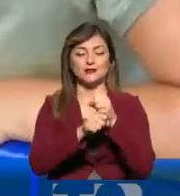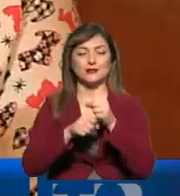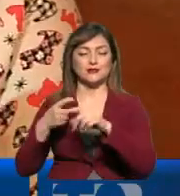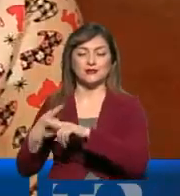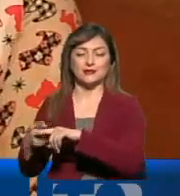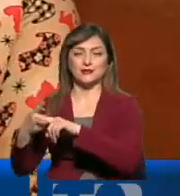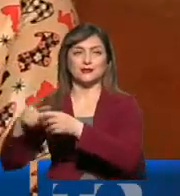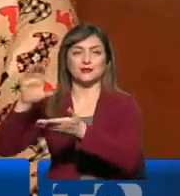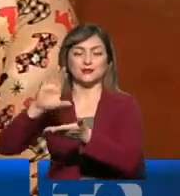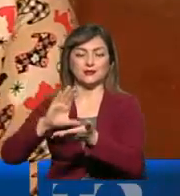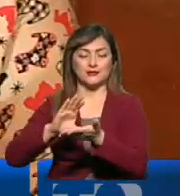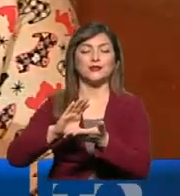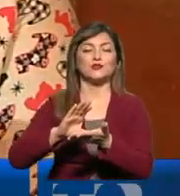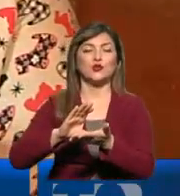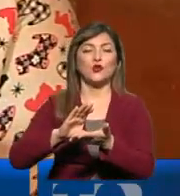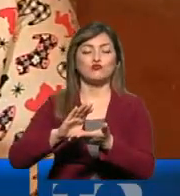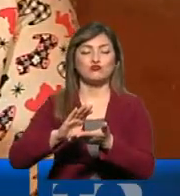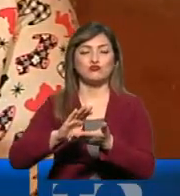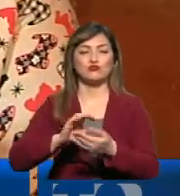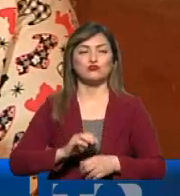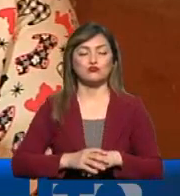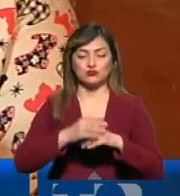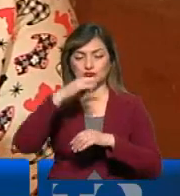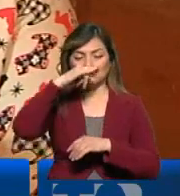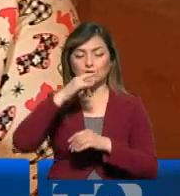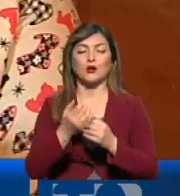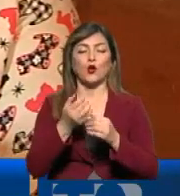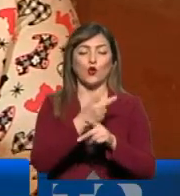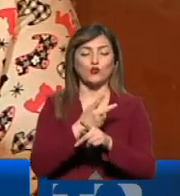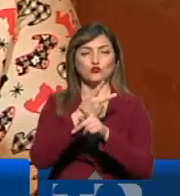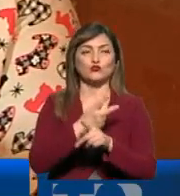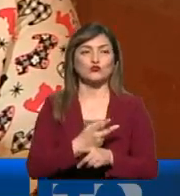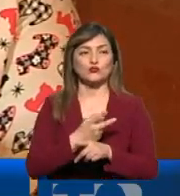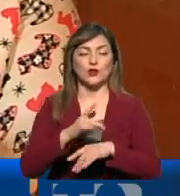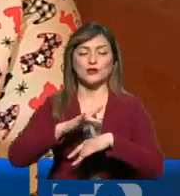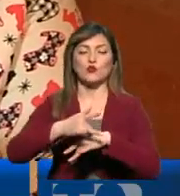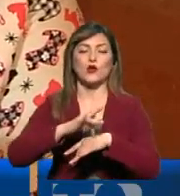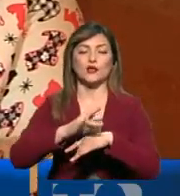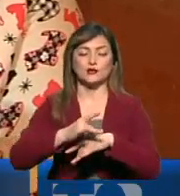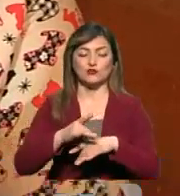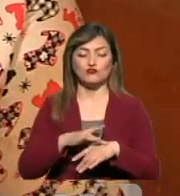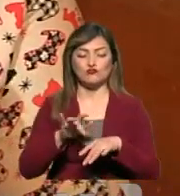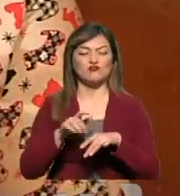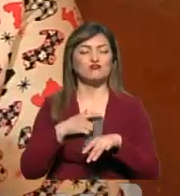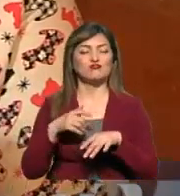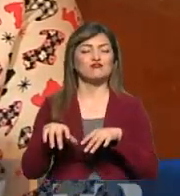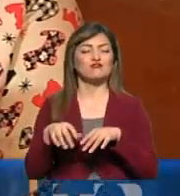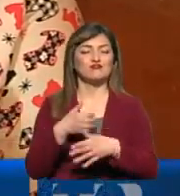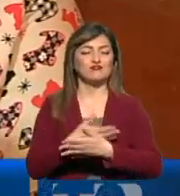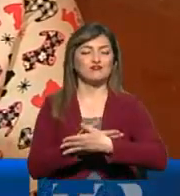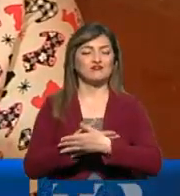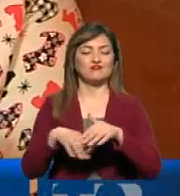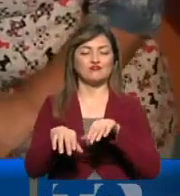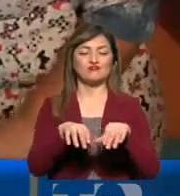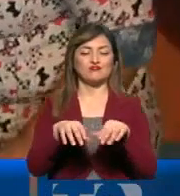infantil. Nosotros les cuidábamos, y pero aparte del cuidado nosotros ofrecemos también lo que es la estimulación por medio de actividades,